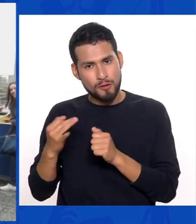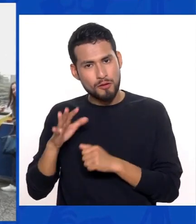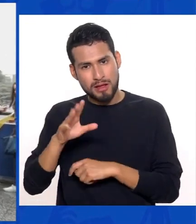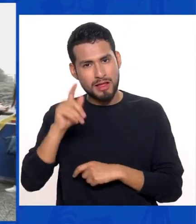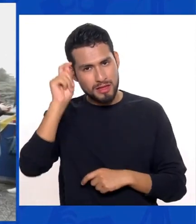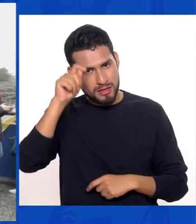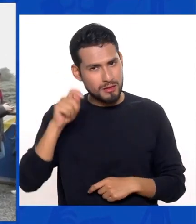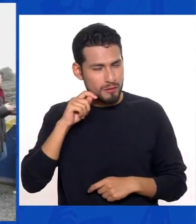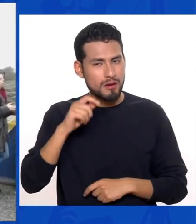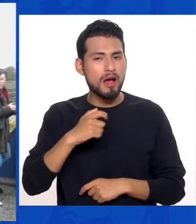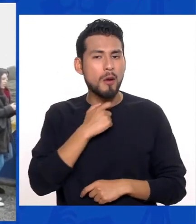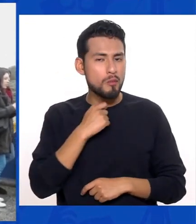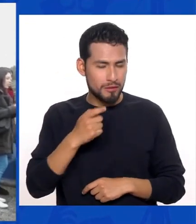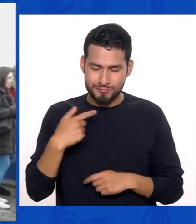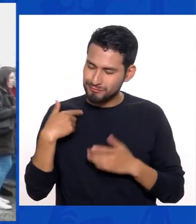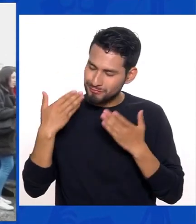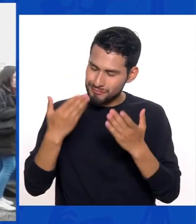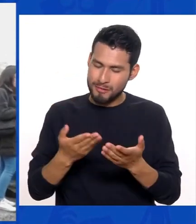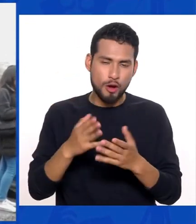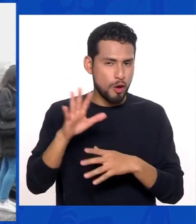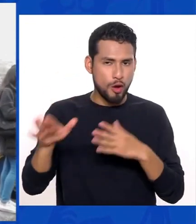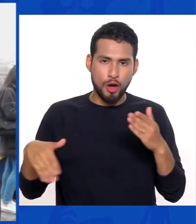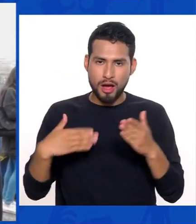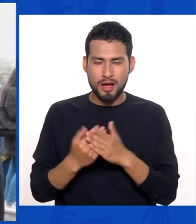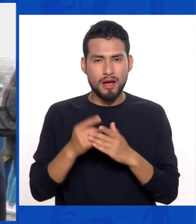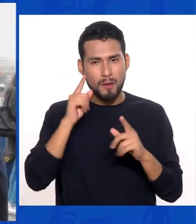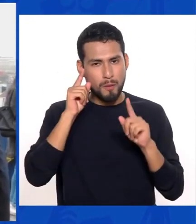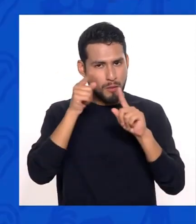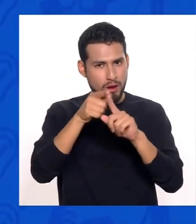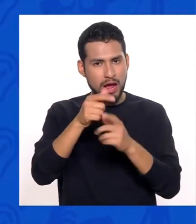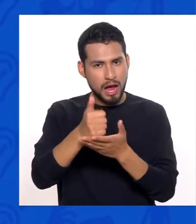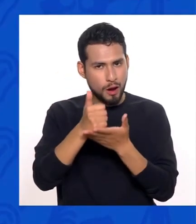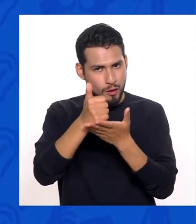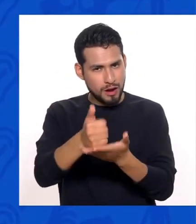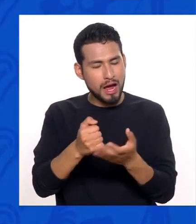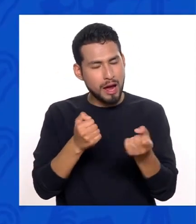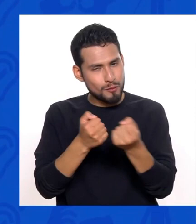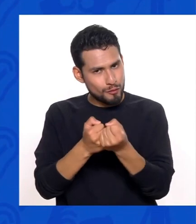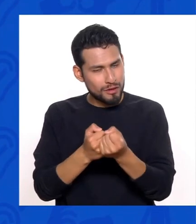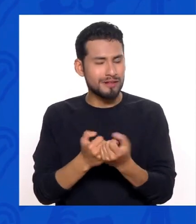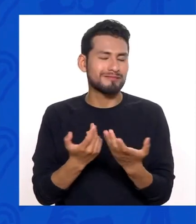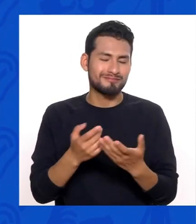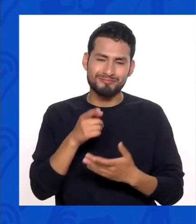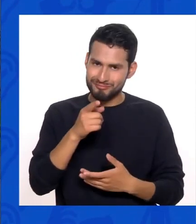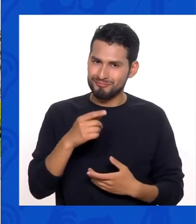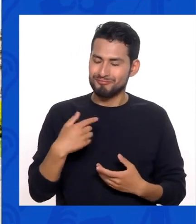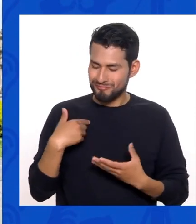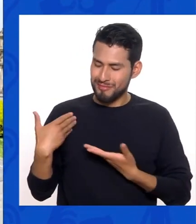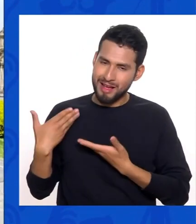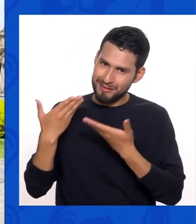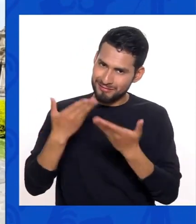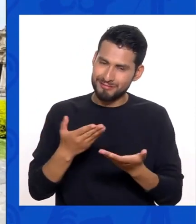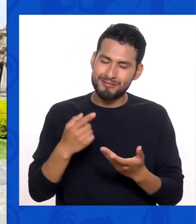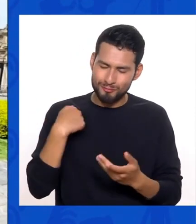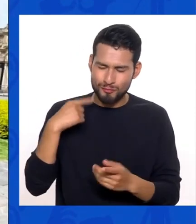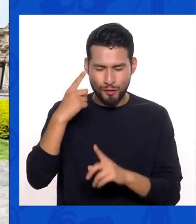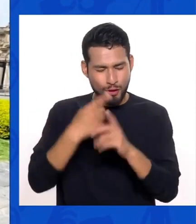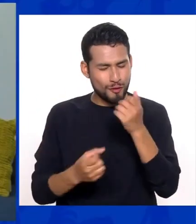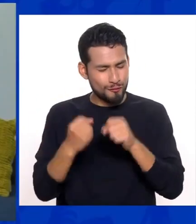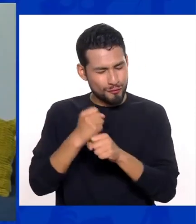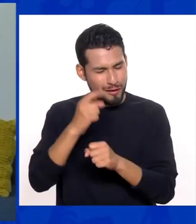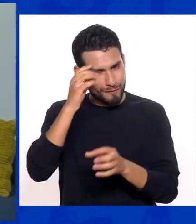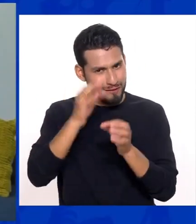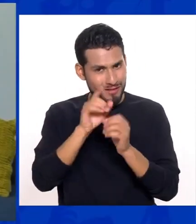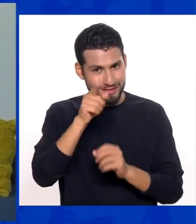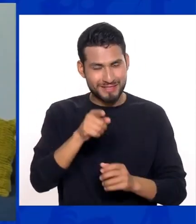con tus tíos, con tus abuelos. Todos estamos aquí para ayudarte, para apoyarte. Sabes que cuentas con nosotros y sabes que creemos y